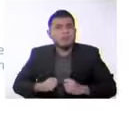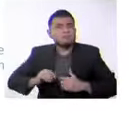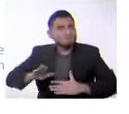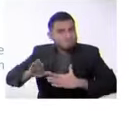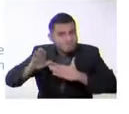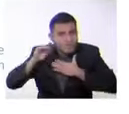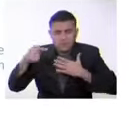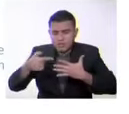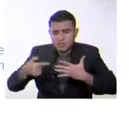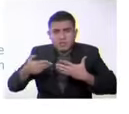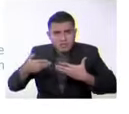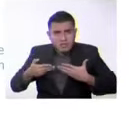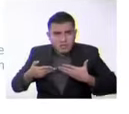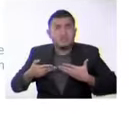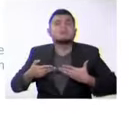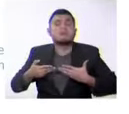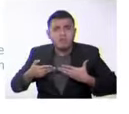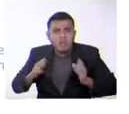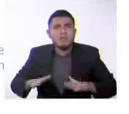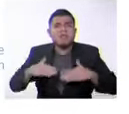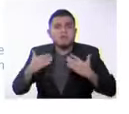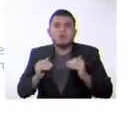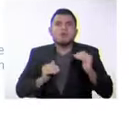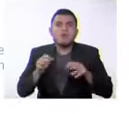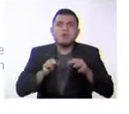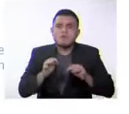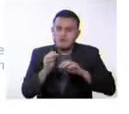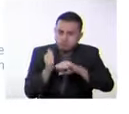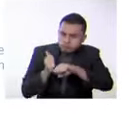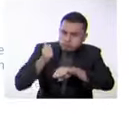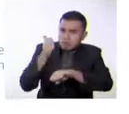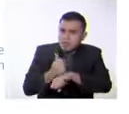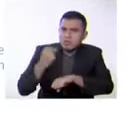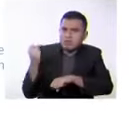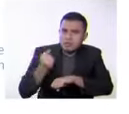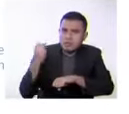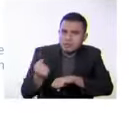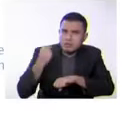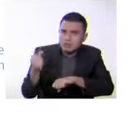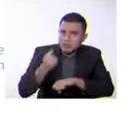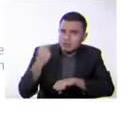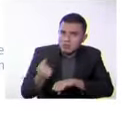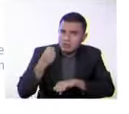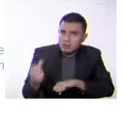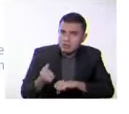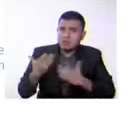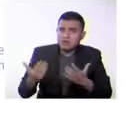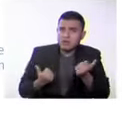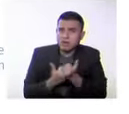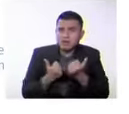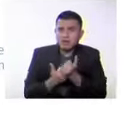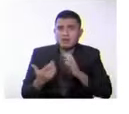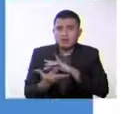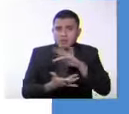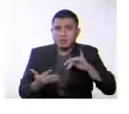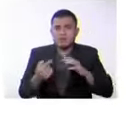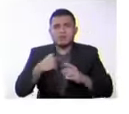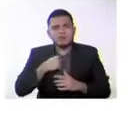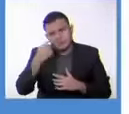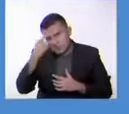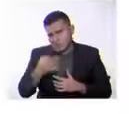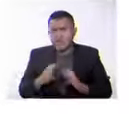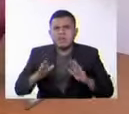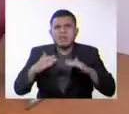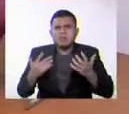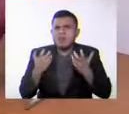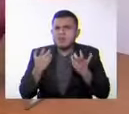derechos humanos y porque están planteando la urgencia de tomar medidas en favor del medio ambiente. Creería que para muchos